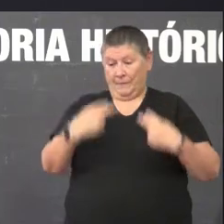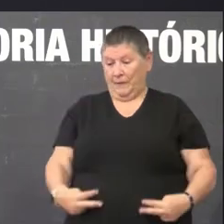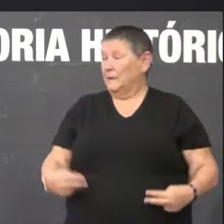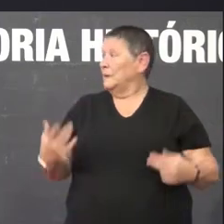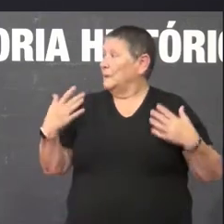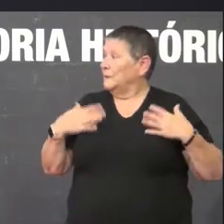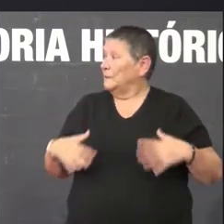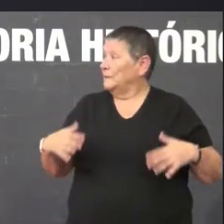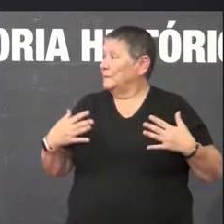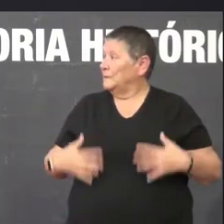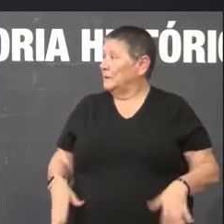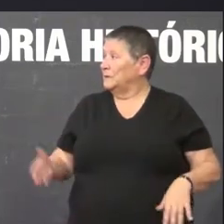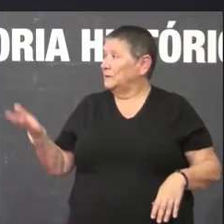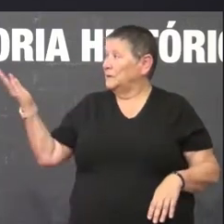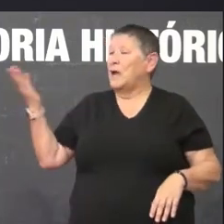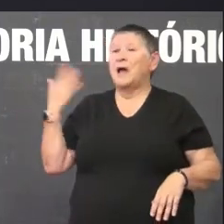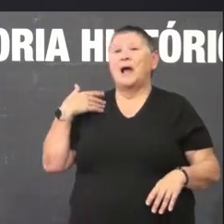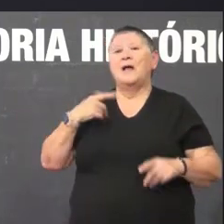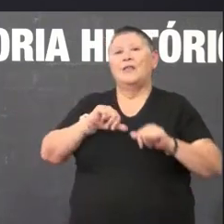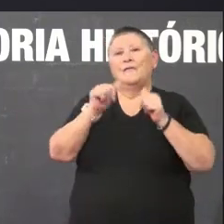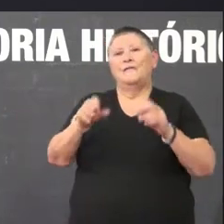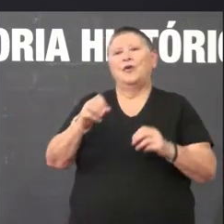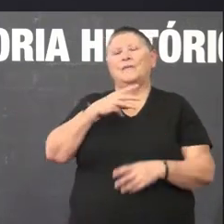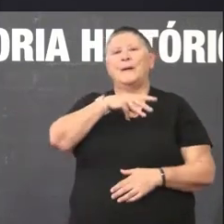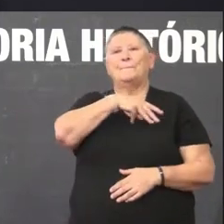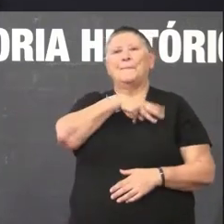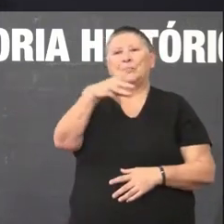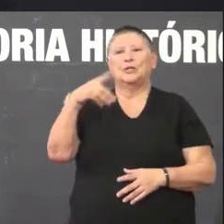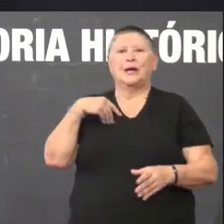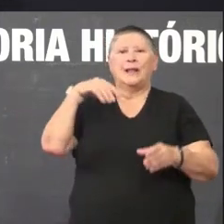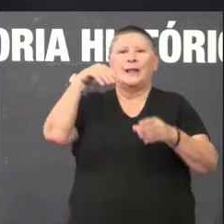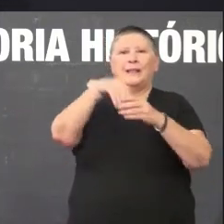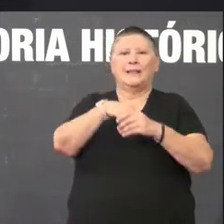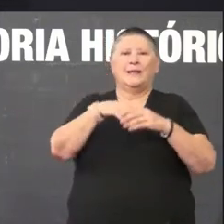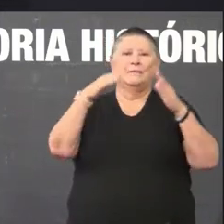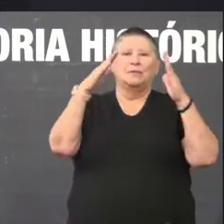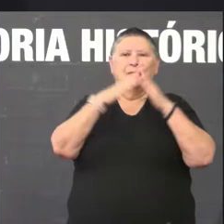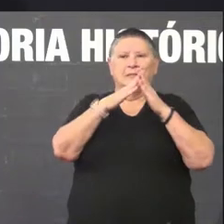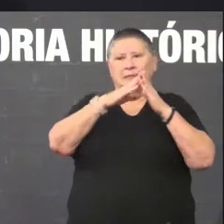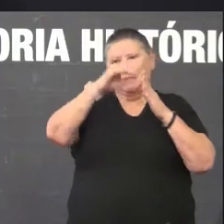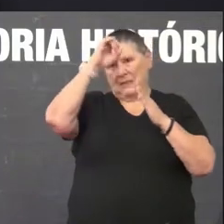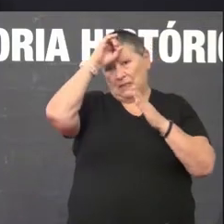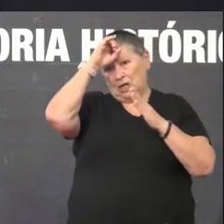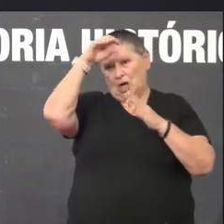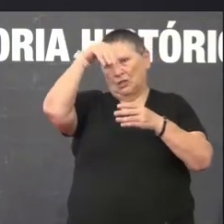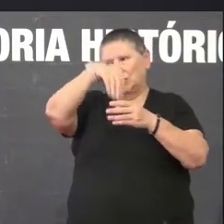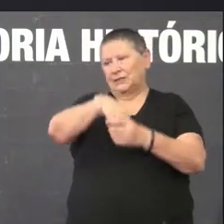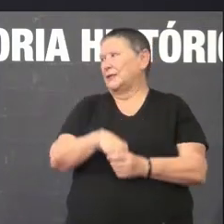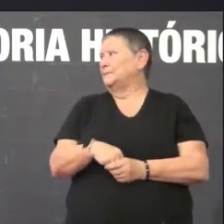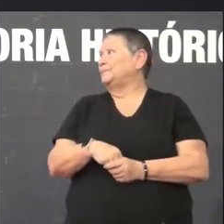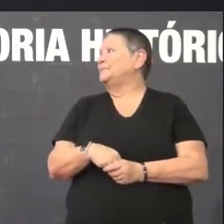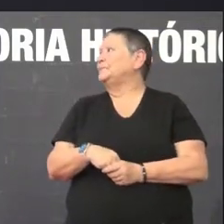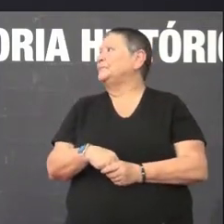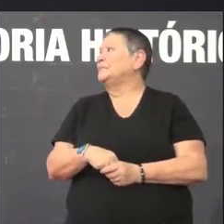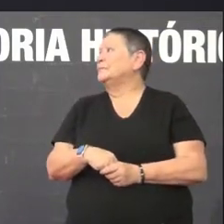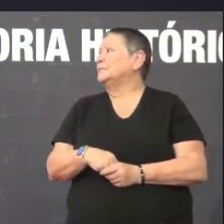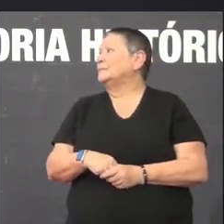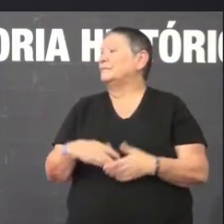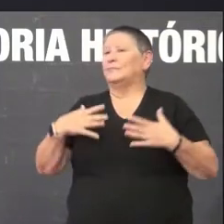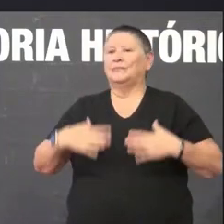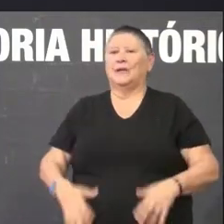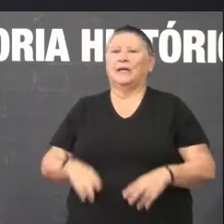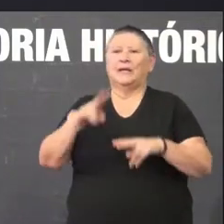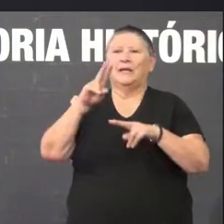da maneira de como os masóns entramos no templo, na loxa, a facer os nosos traballos. Traxe negro, corbata